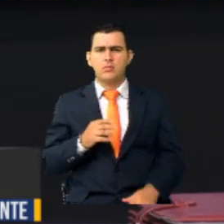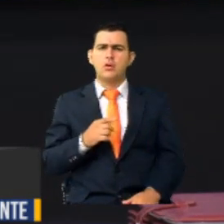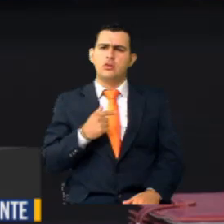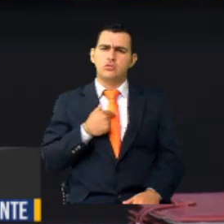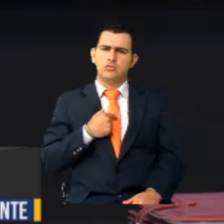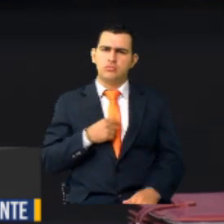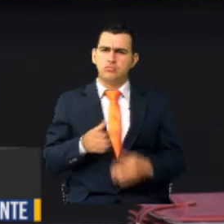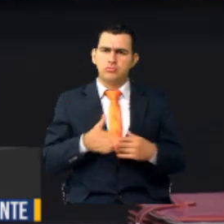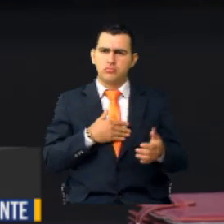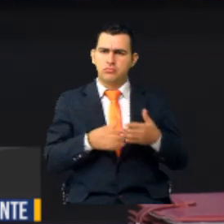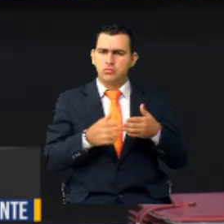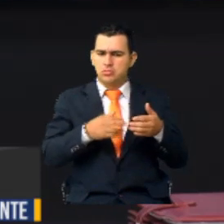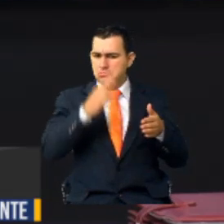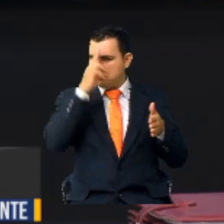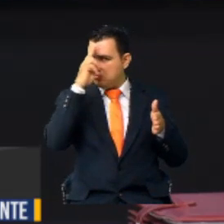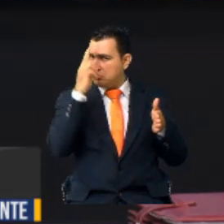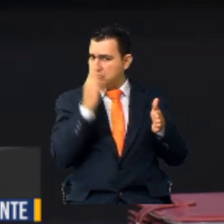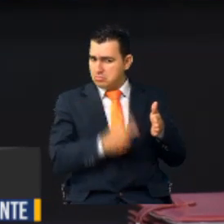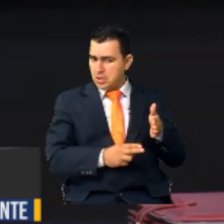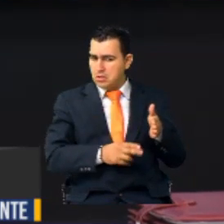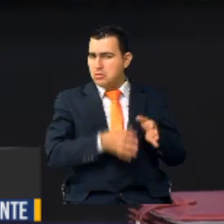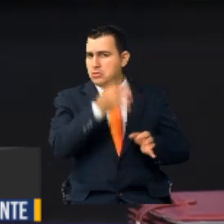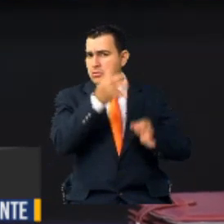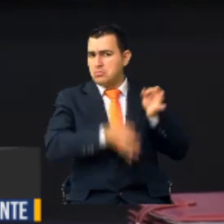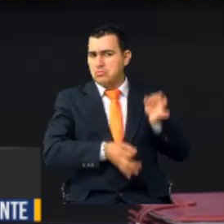acatará y respetará siempre los fallos judiciales.